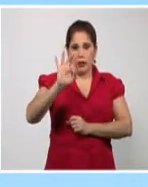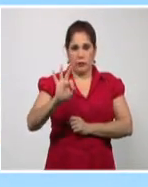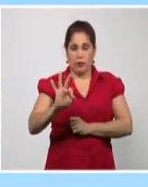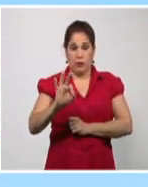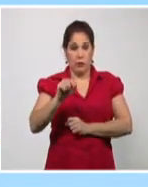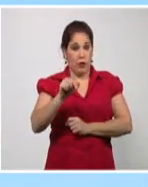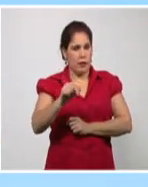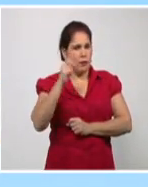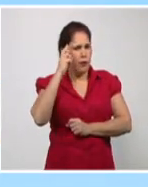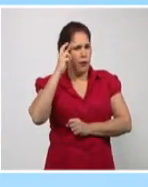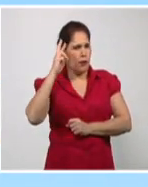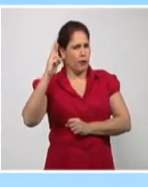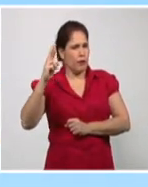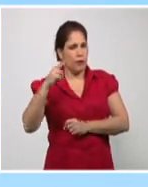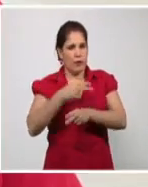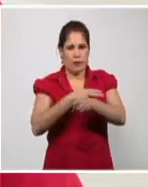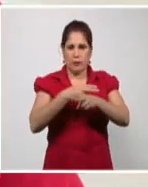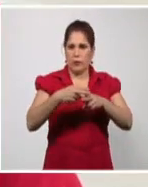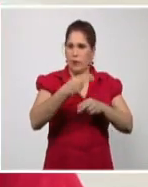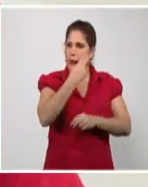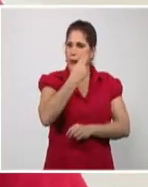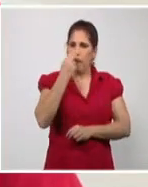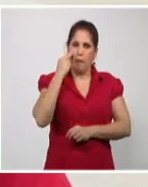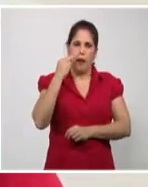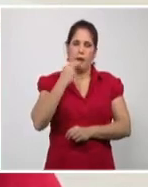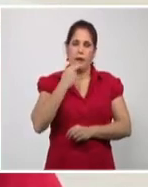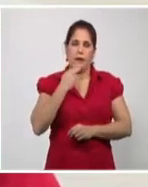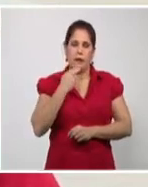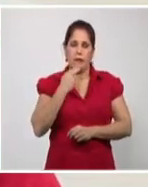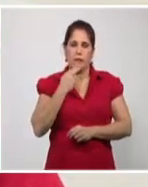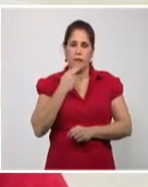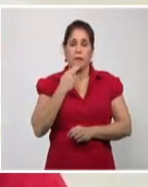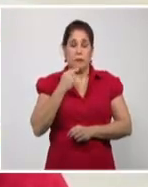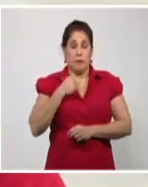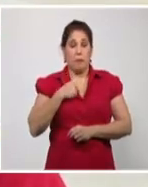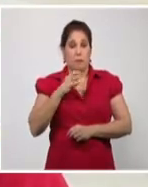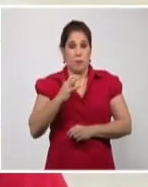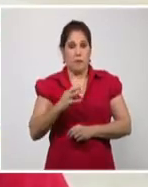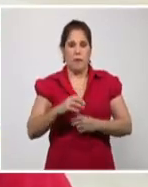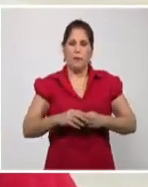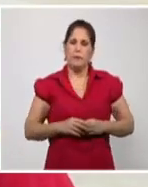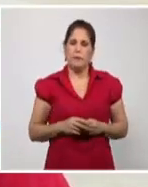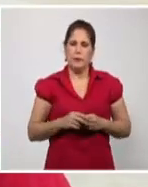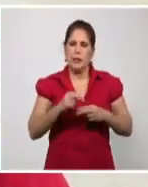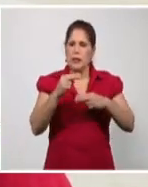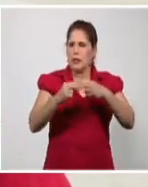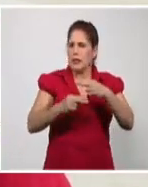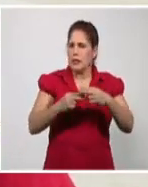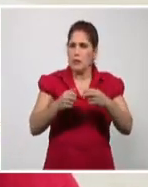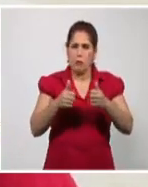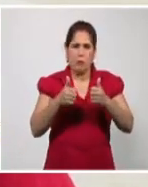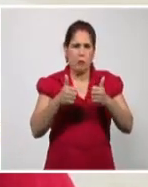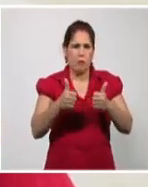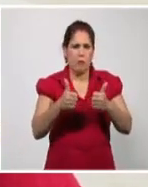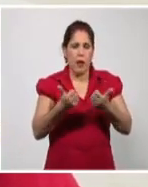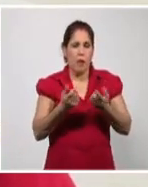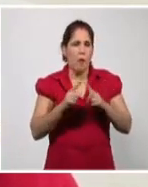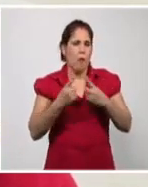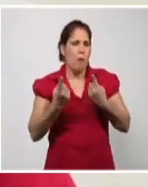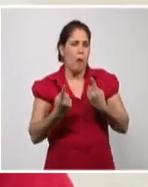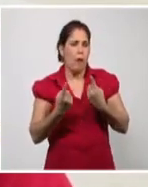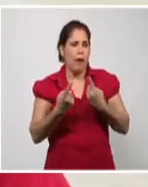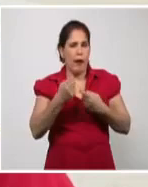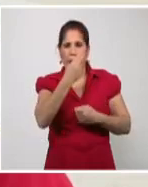así recordar su legado. Justamente la inspiración del legado de Martí, la que hizo cuajar el legado de